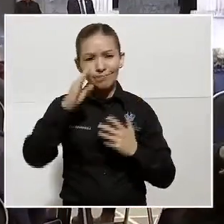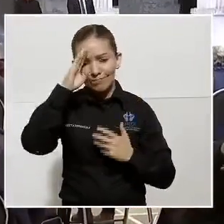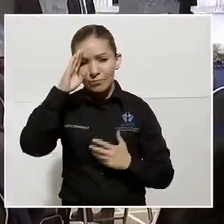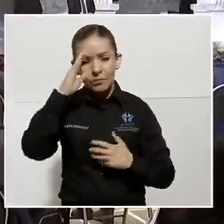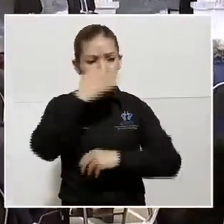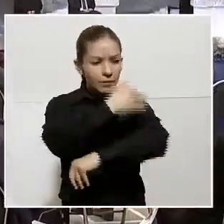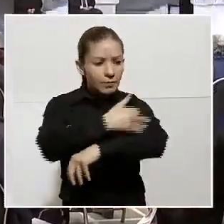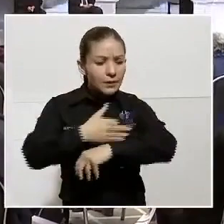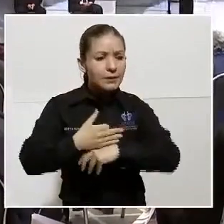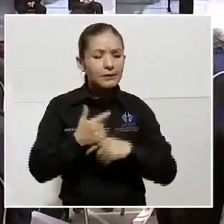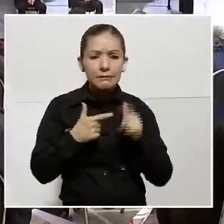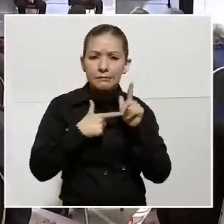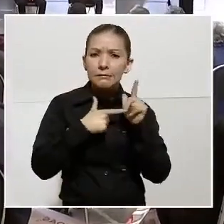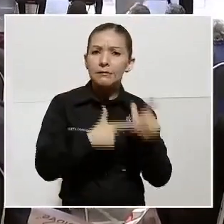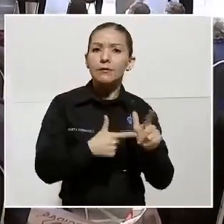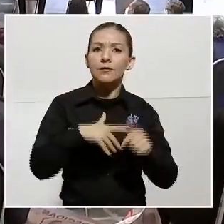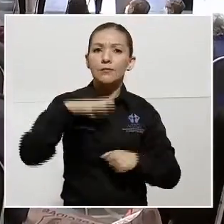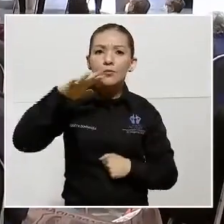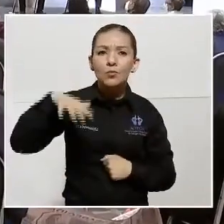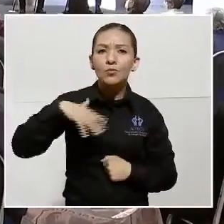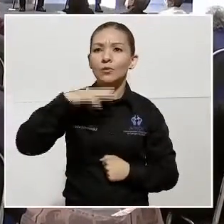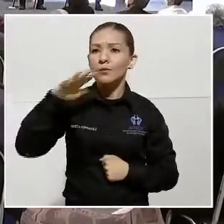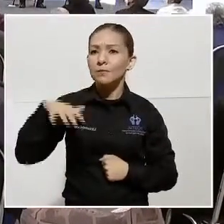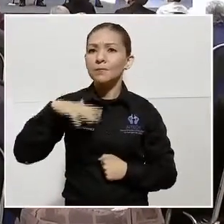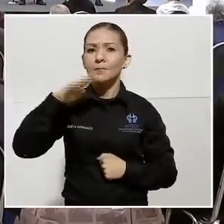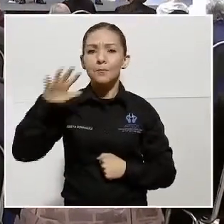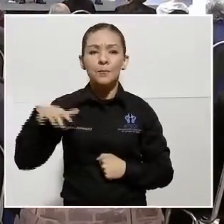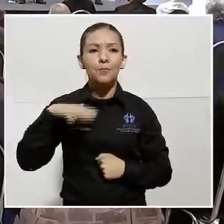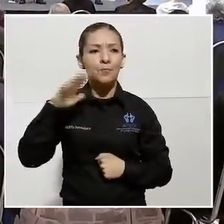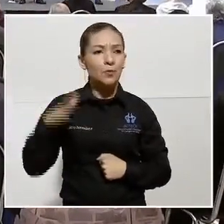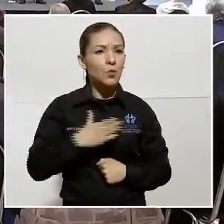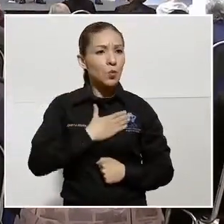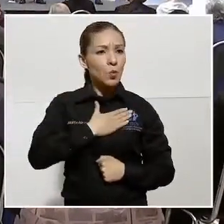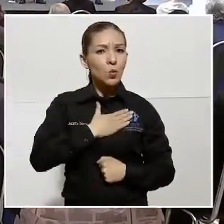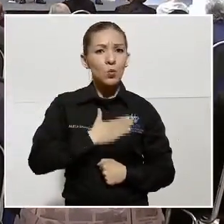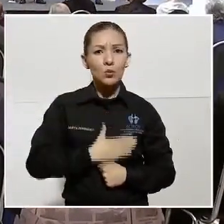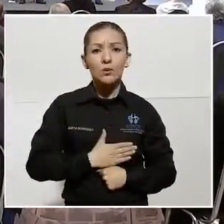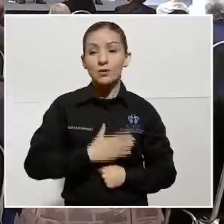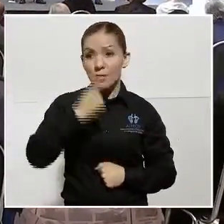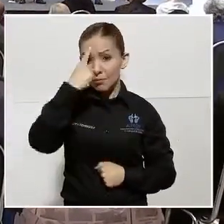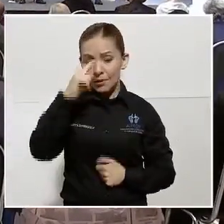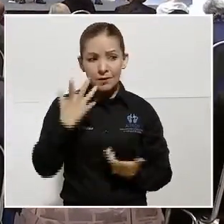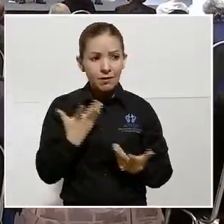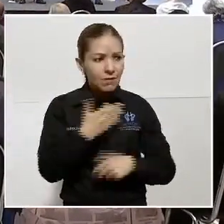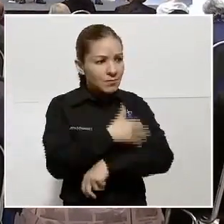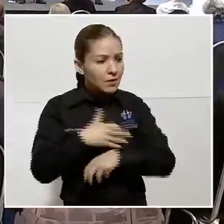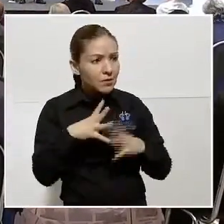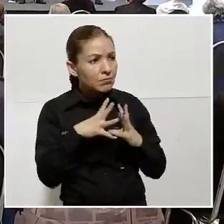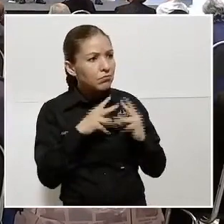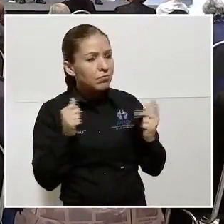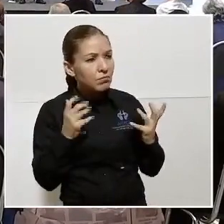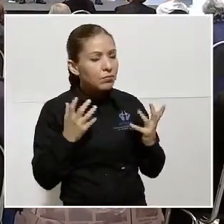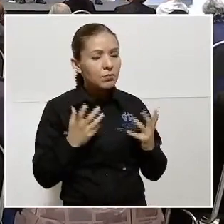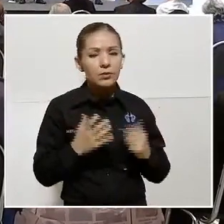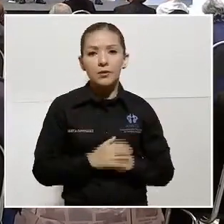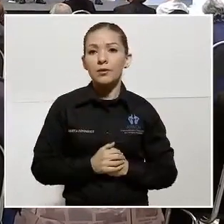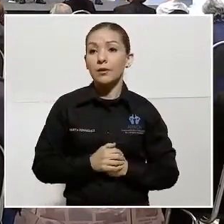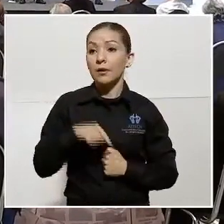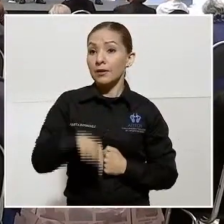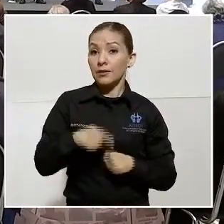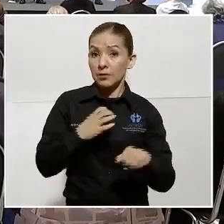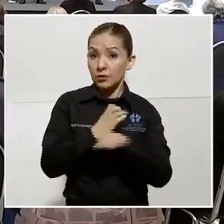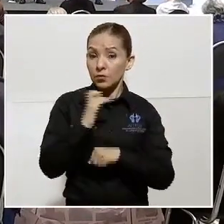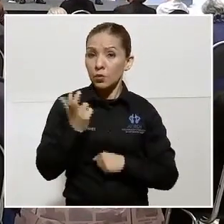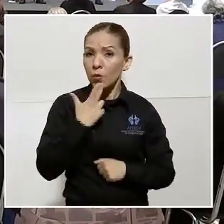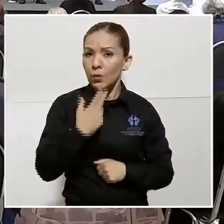en la búsqueda, en esta búsqueda tan leal, tan noble de justicia para sus seres queridos. Para Chihuahua es